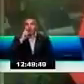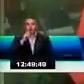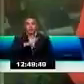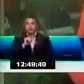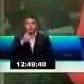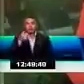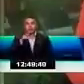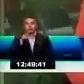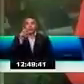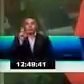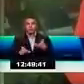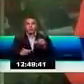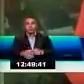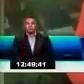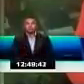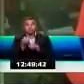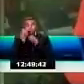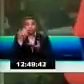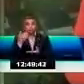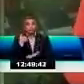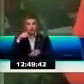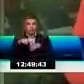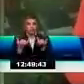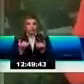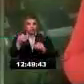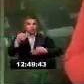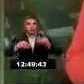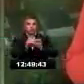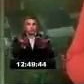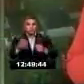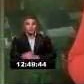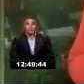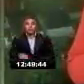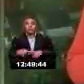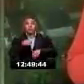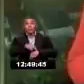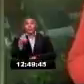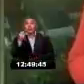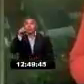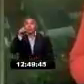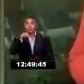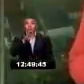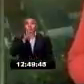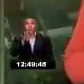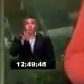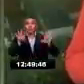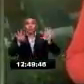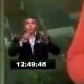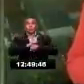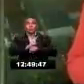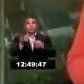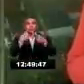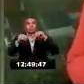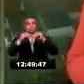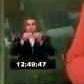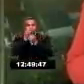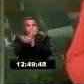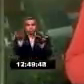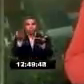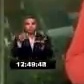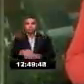otras 20 personas es la información que tenemos desde la corte nacional de justicia y cuando son las 12 horas con 49 minutos regresamos con más información